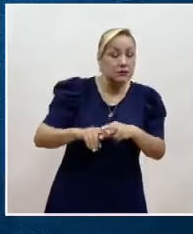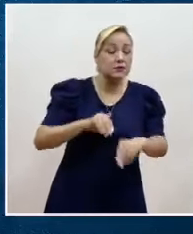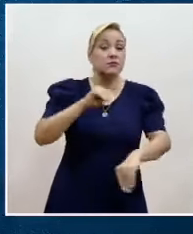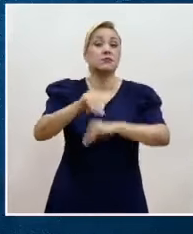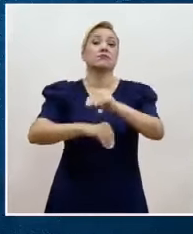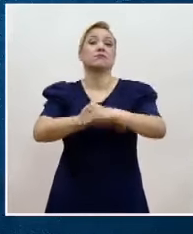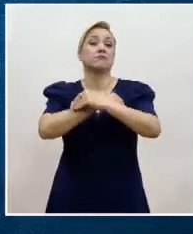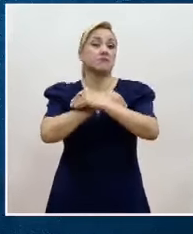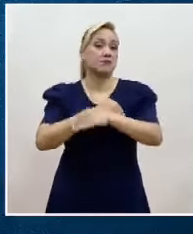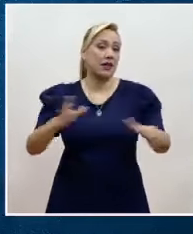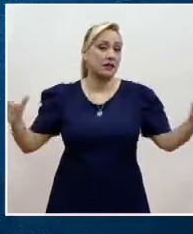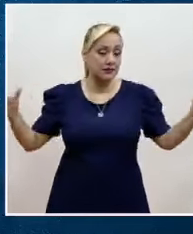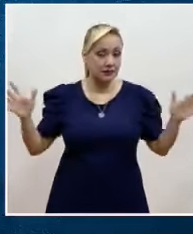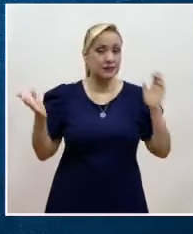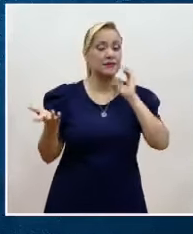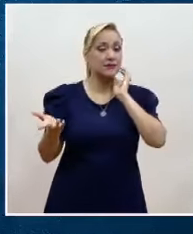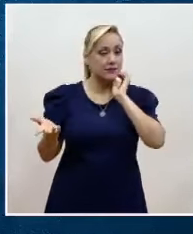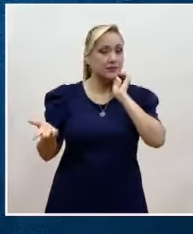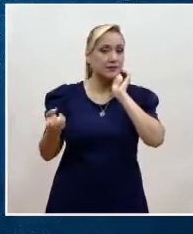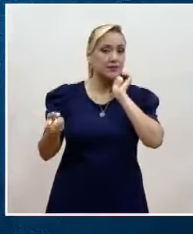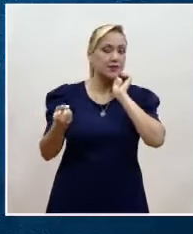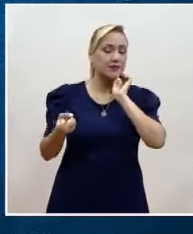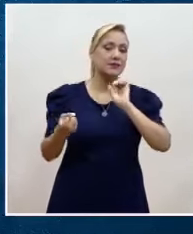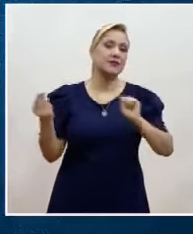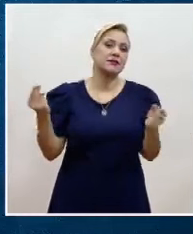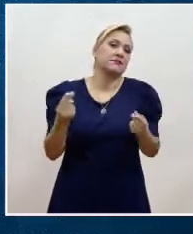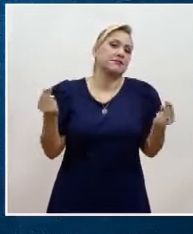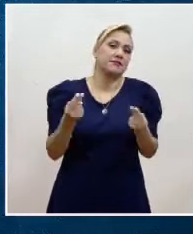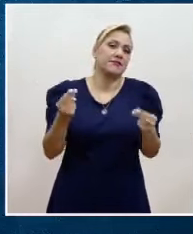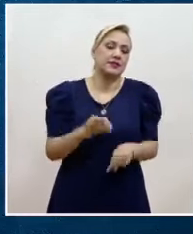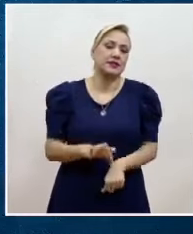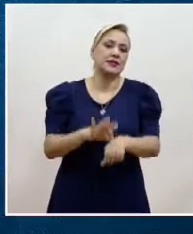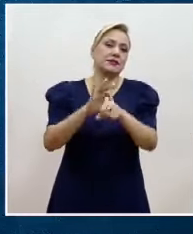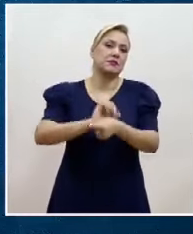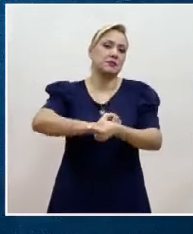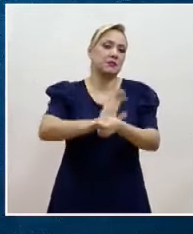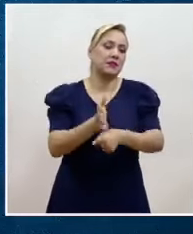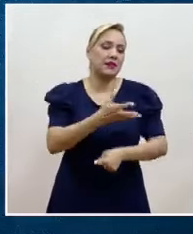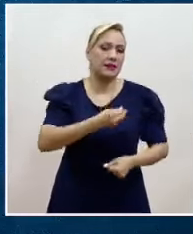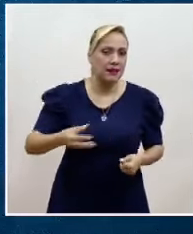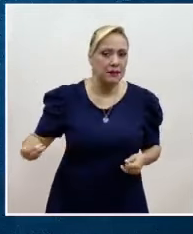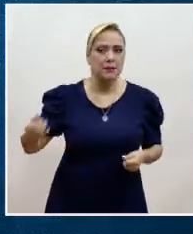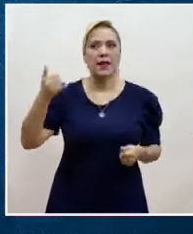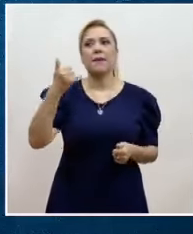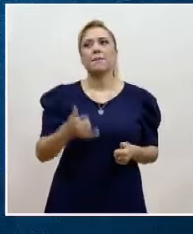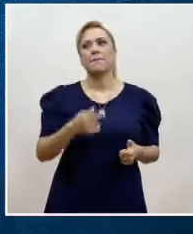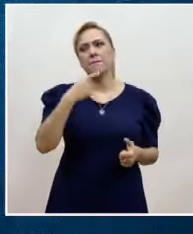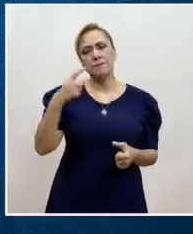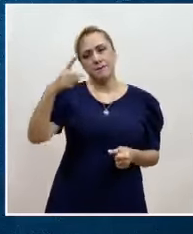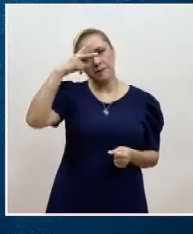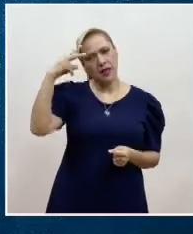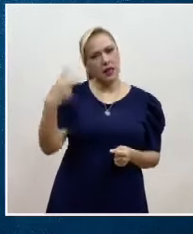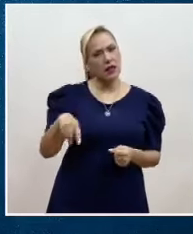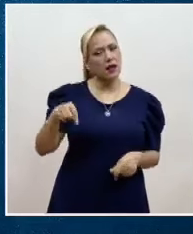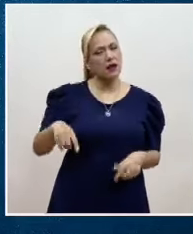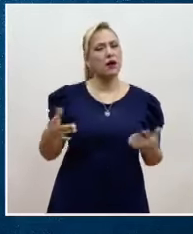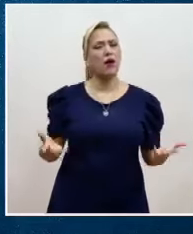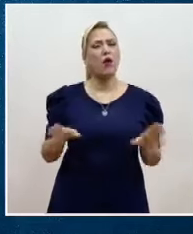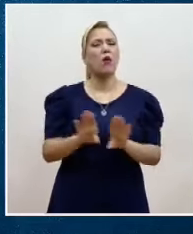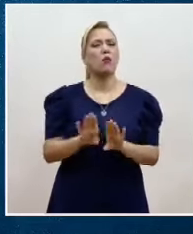metió marchas forzadas a la necesidad. Y además, pues ya habías mencionado el caso de México. ¿Nos